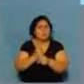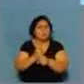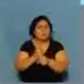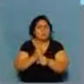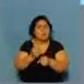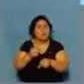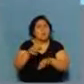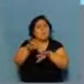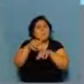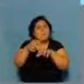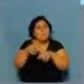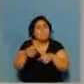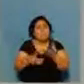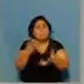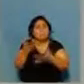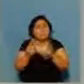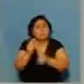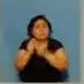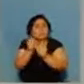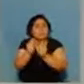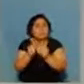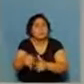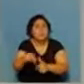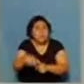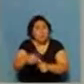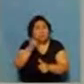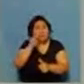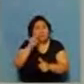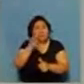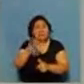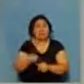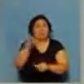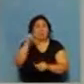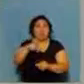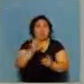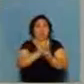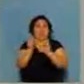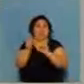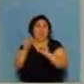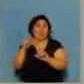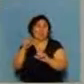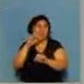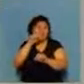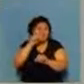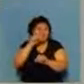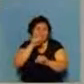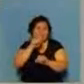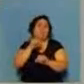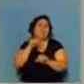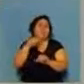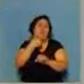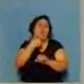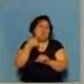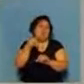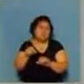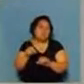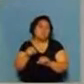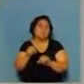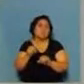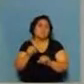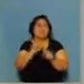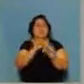en el 2022. Nosotros transformamos nuestra materia prima, la caña de azúcar, en productos de alto valor agregado que